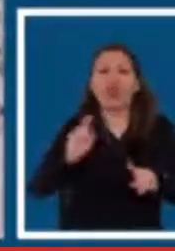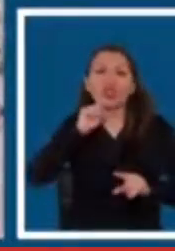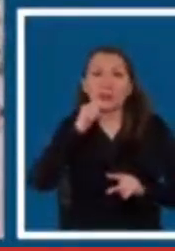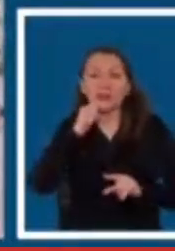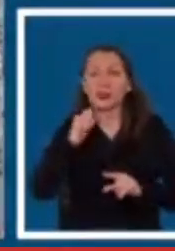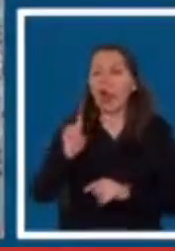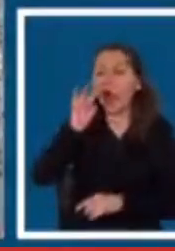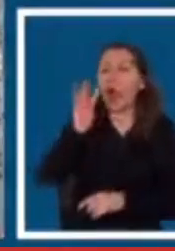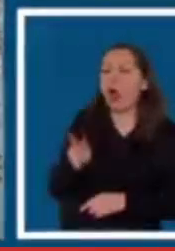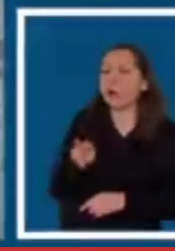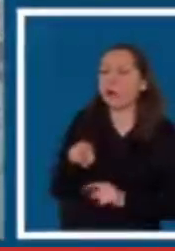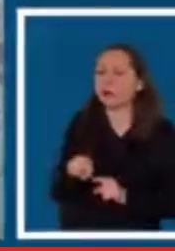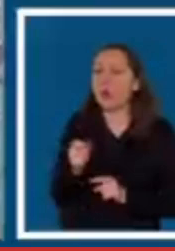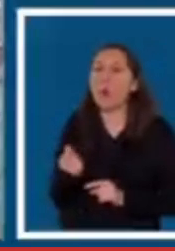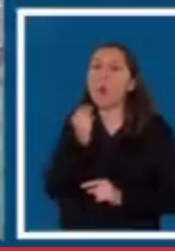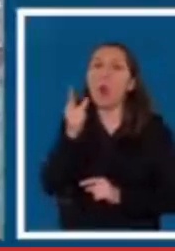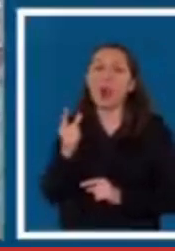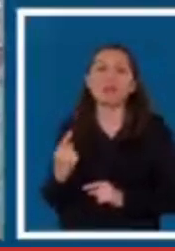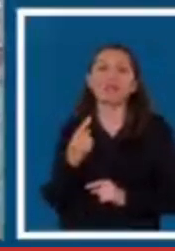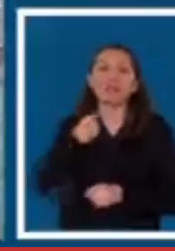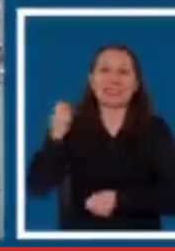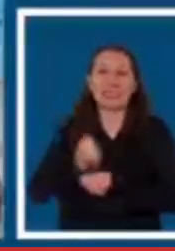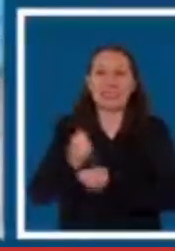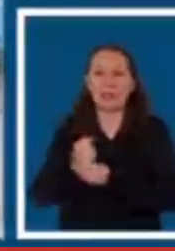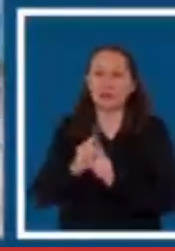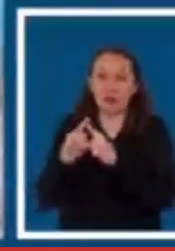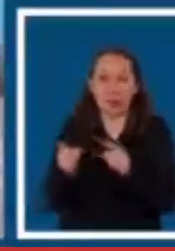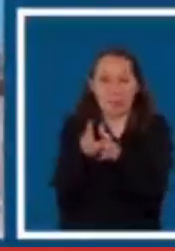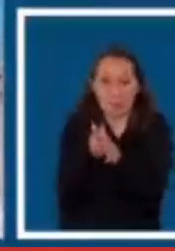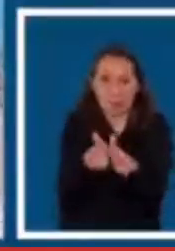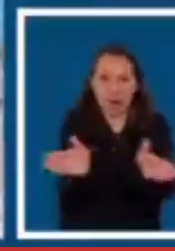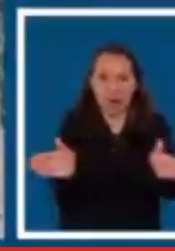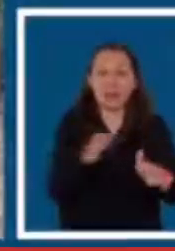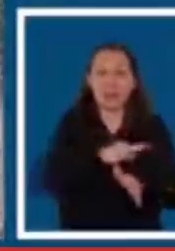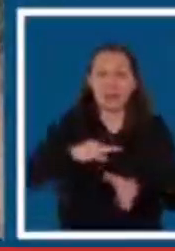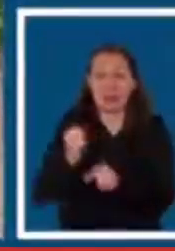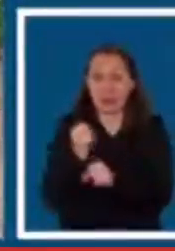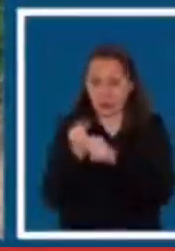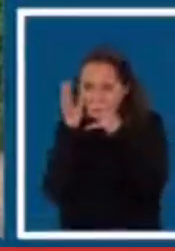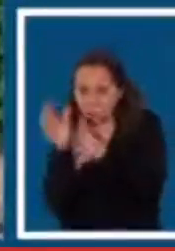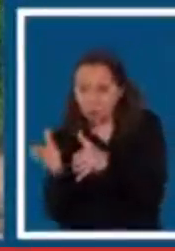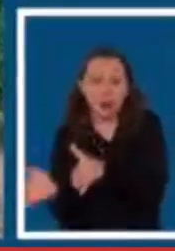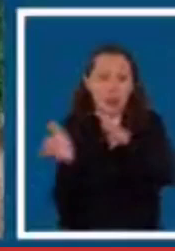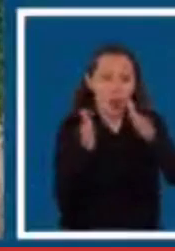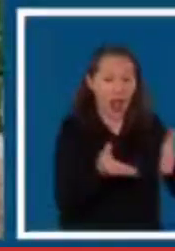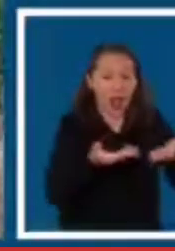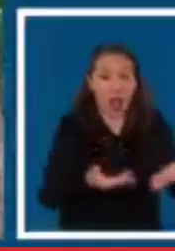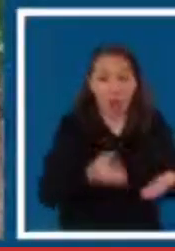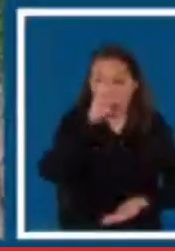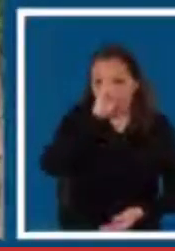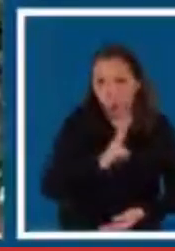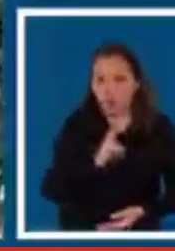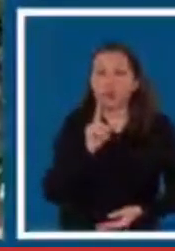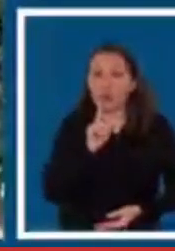catastro que determina la afectación de carácter productiva para eso los distintos ministerios están trabajando en eso pero precisamente el rol